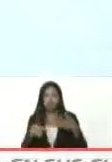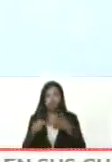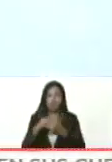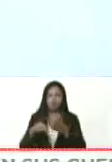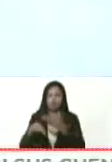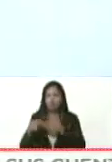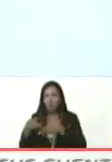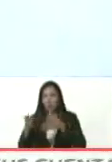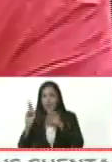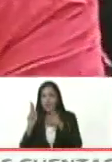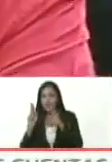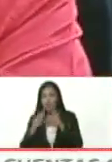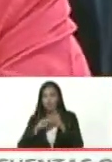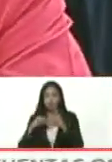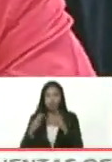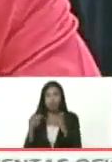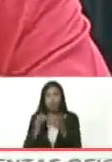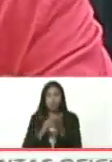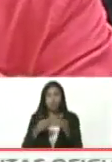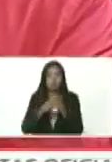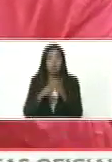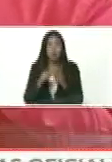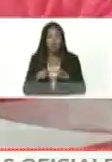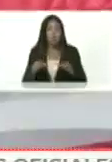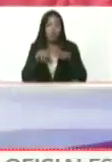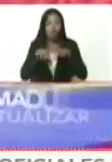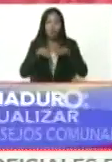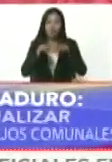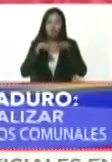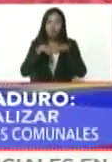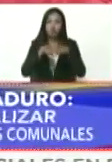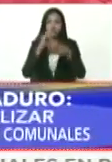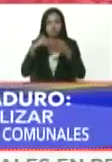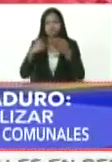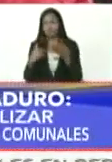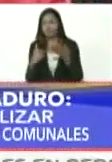etcétera. Vamos a instalar una textilera, vamos a instalar, etcétera.